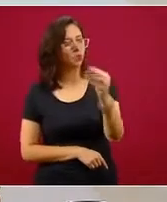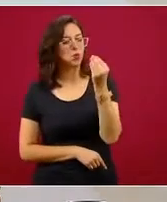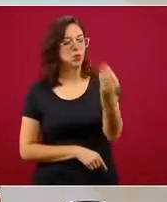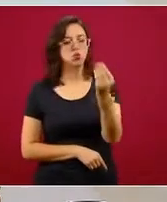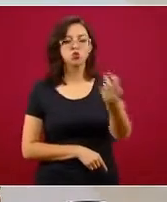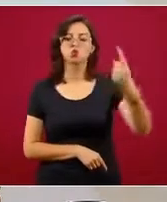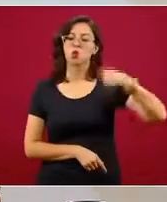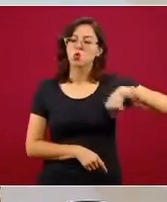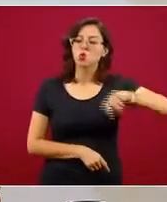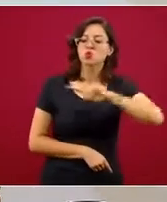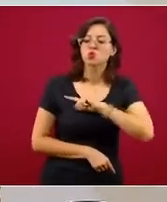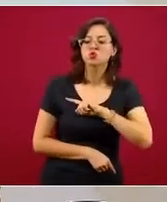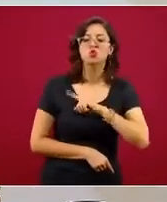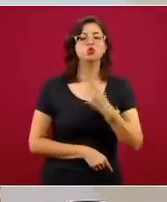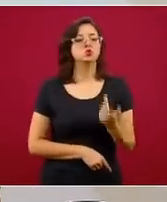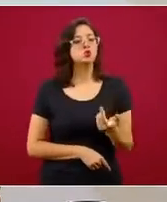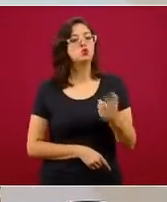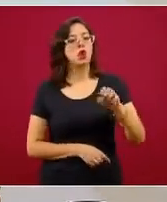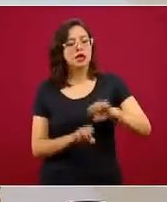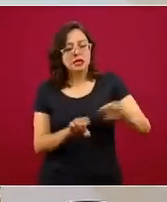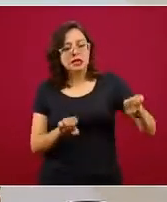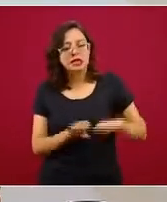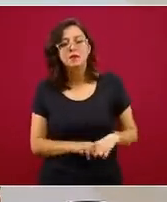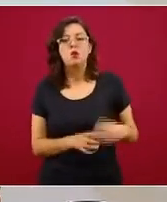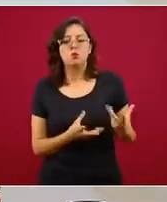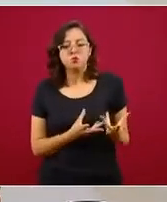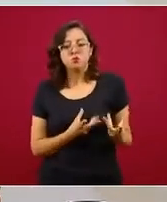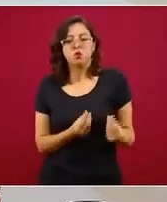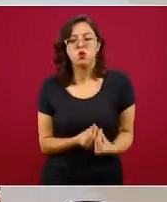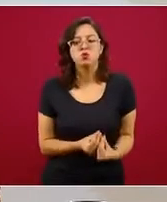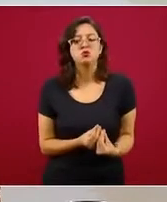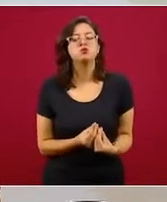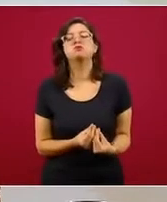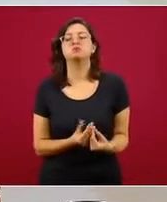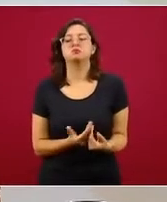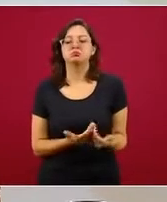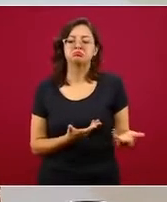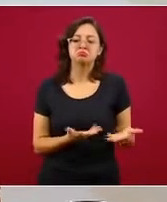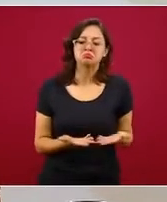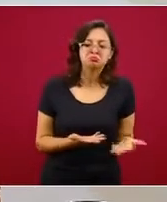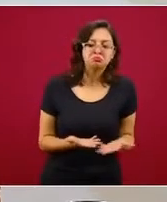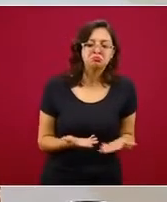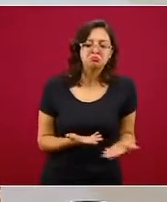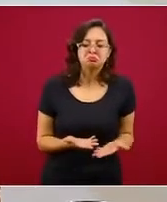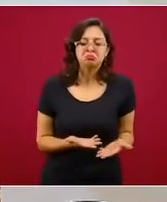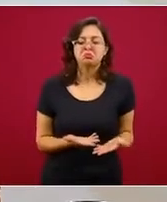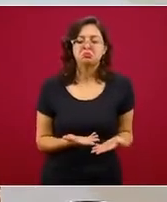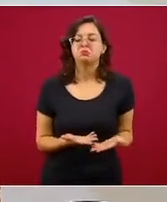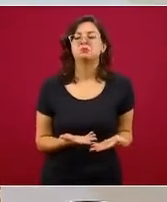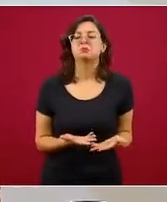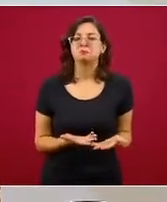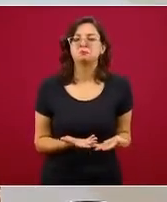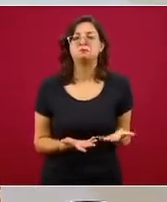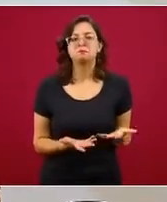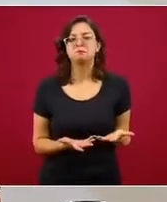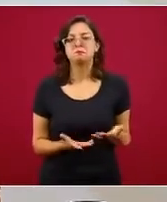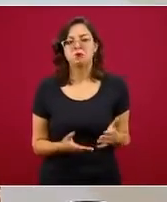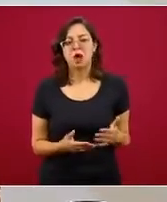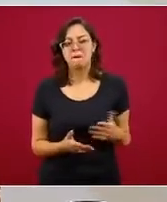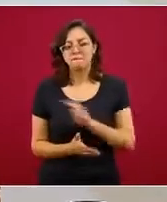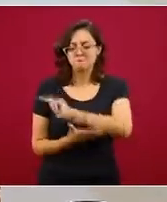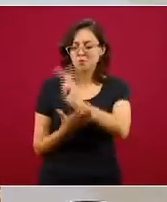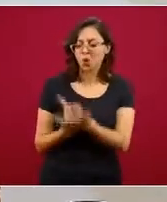nos hemos ido integrando con todo su equipo para establecer una serie de acciones